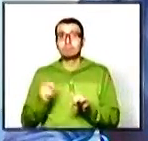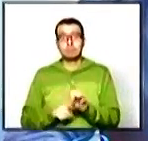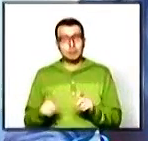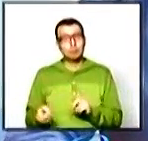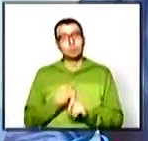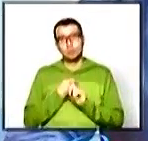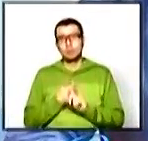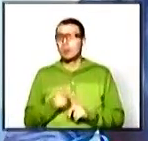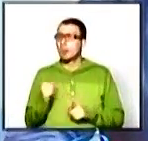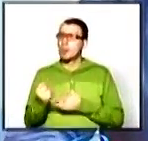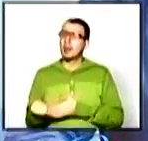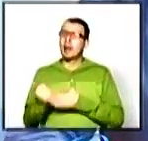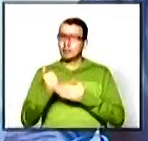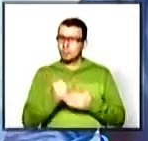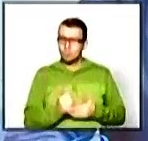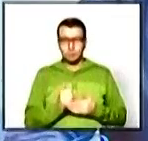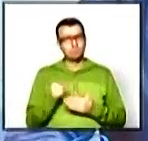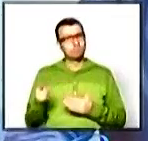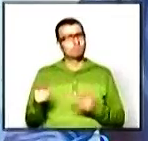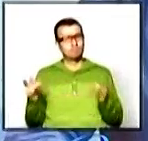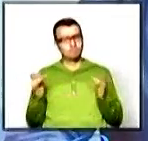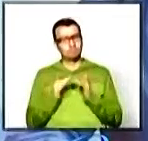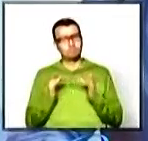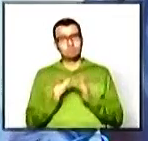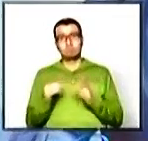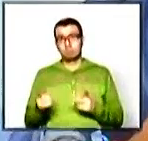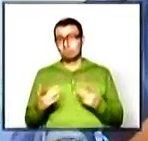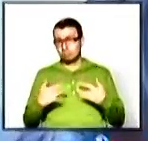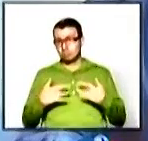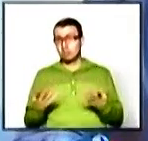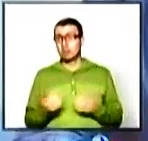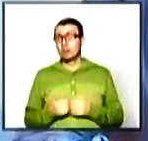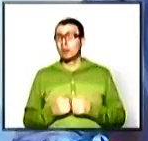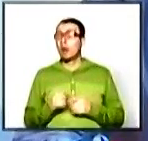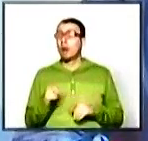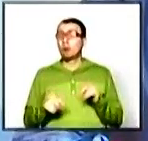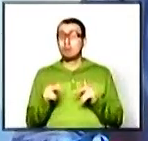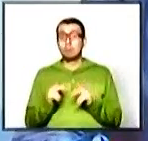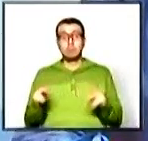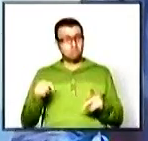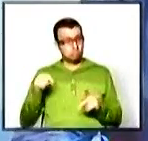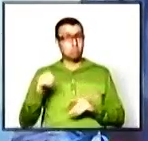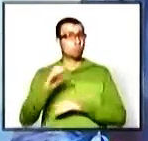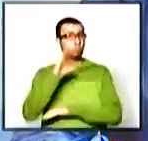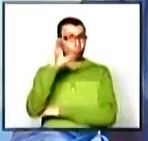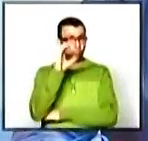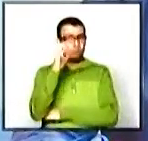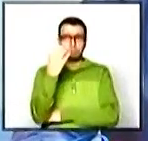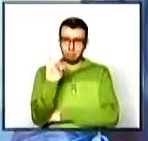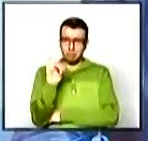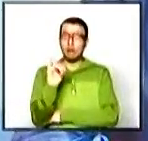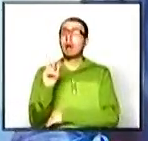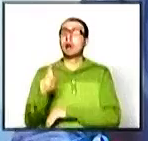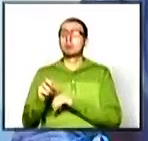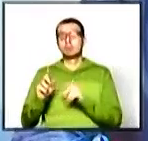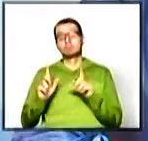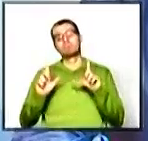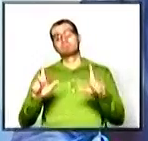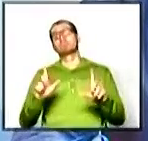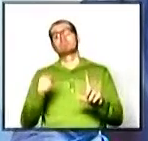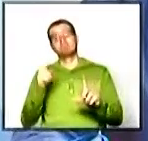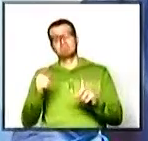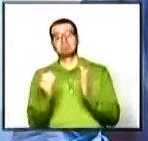ayuda terapéutica en sus enfermedades, que afortunadamente ya hay personas en Colombia que están certificadas, que